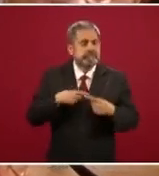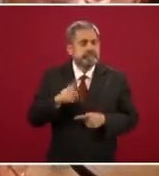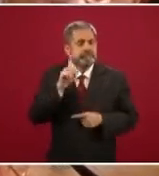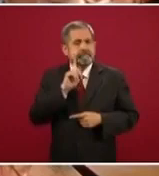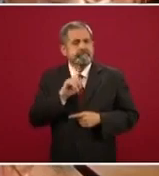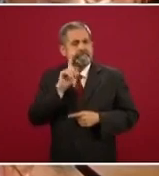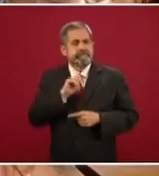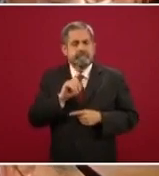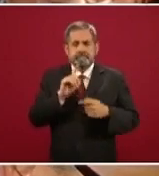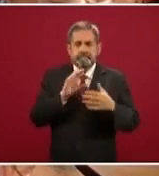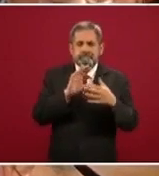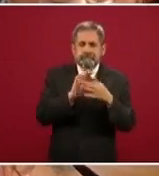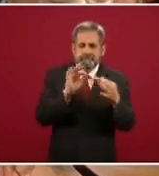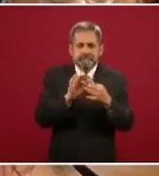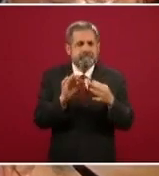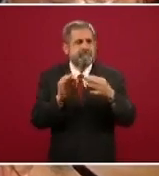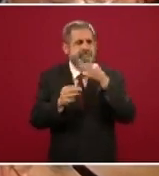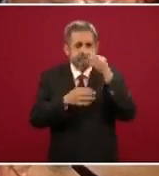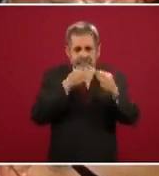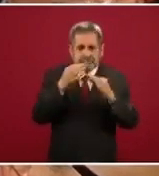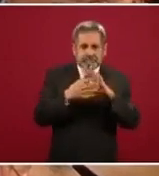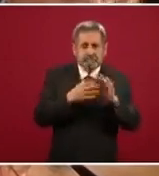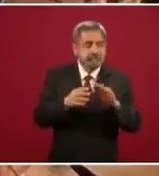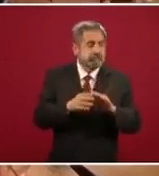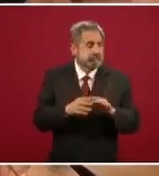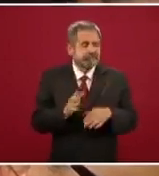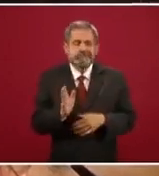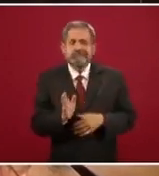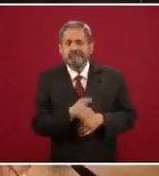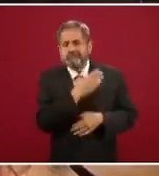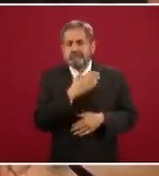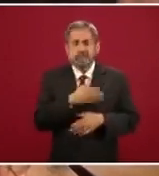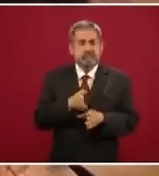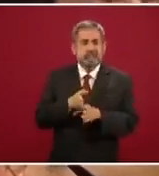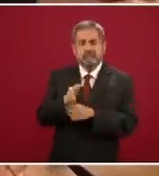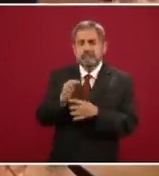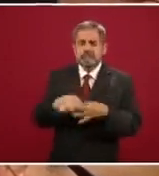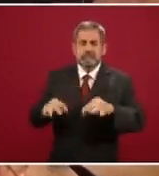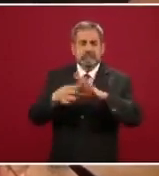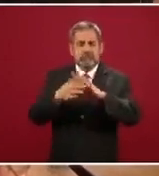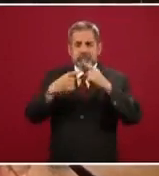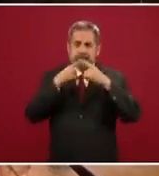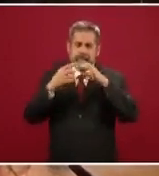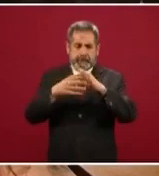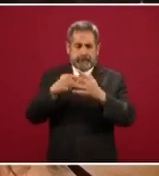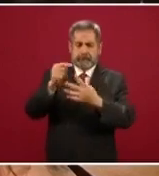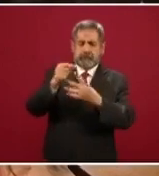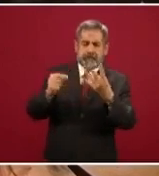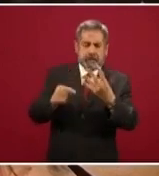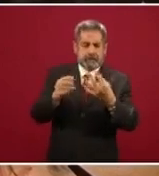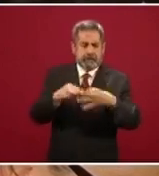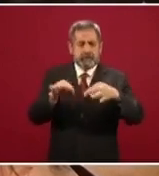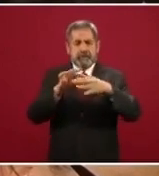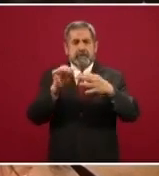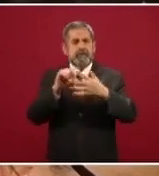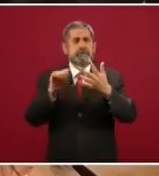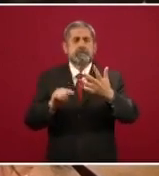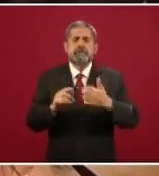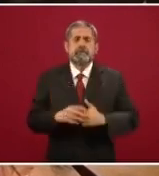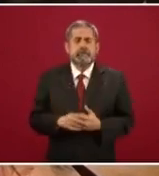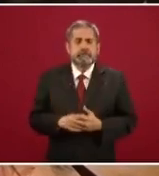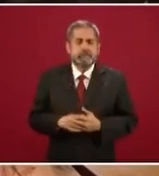los discursos de la derecha, todo eso dejó de importar. Al paso del día fue claro que